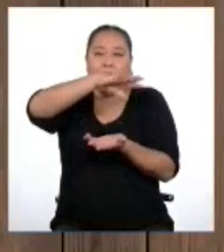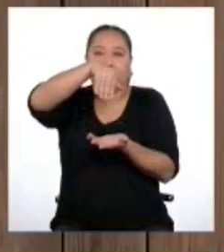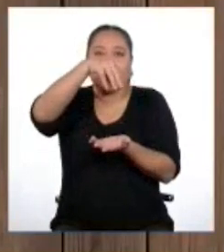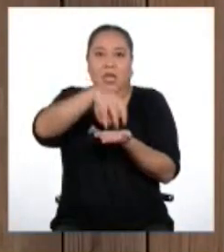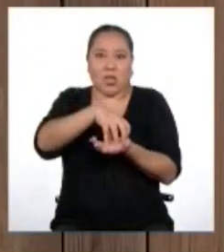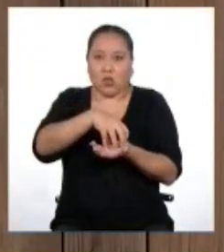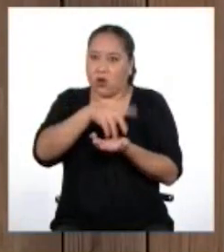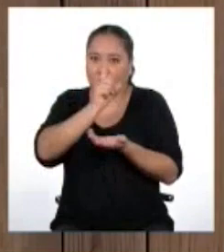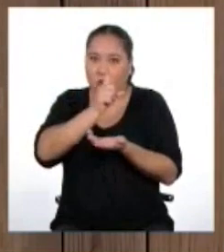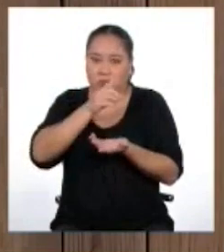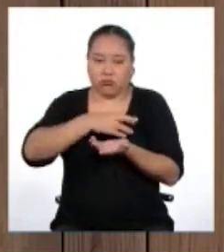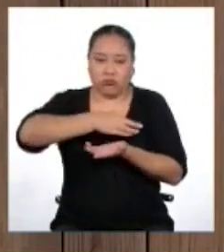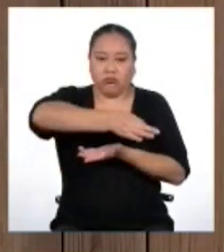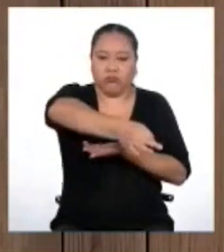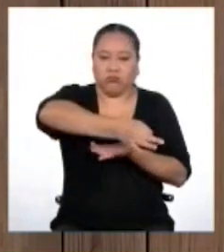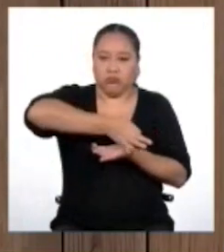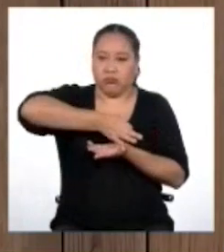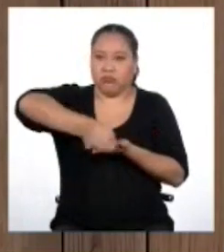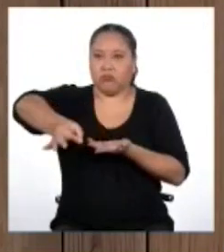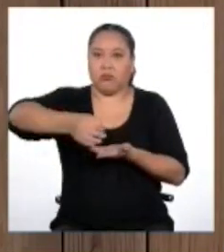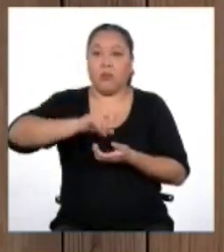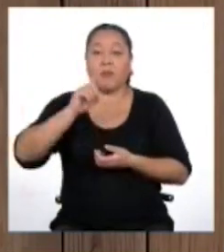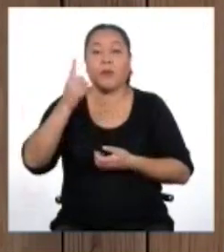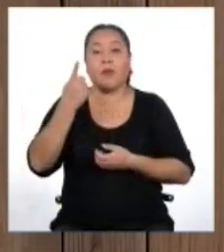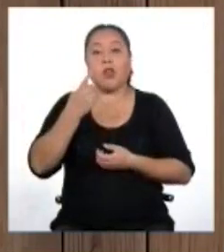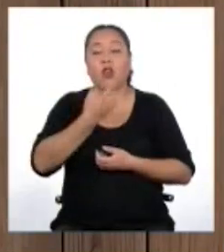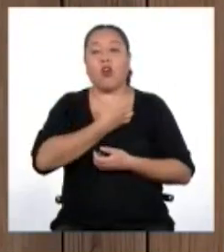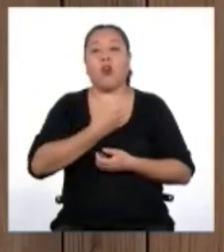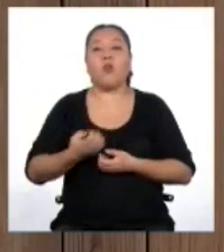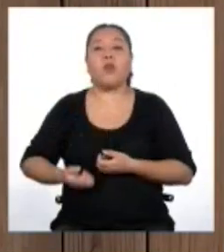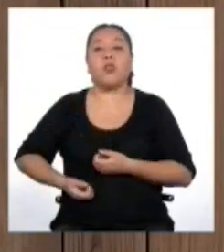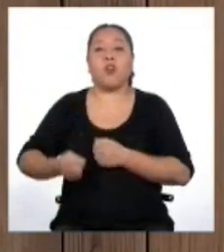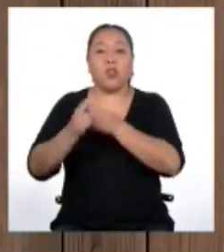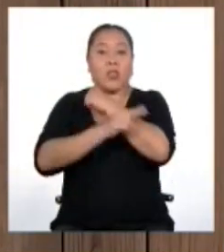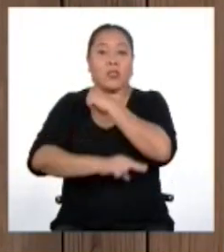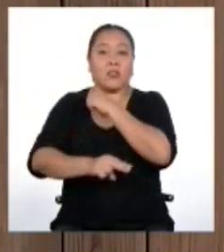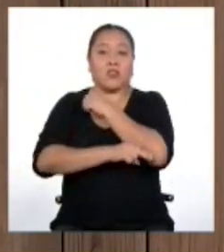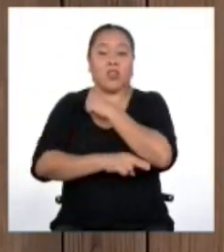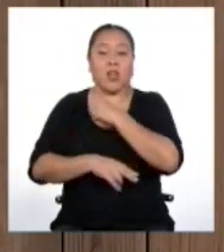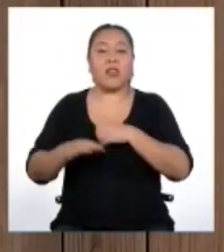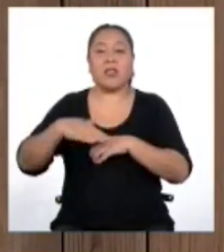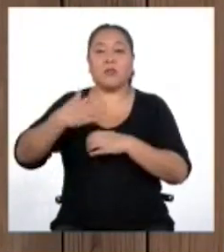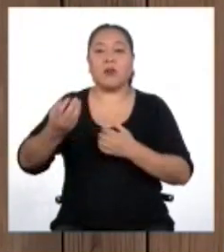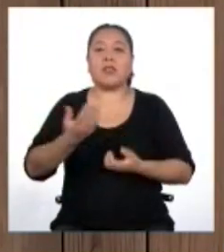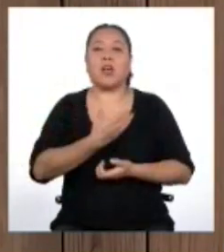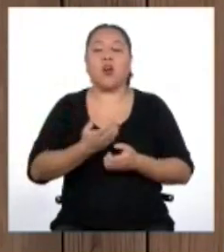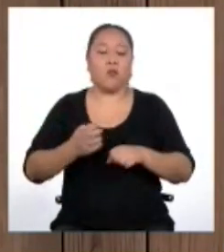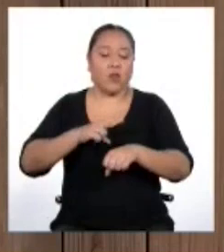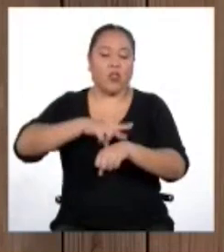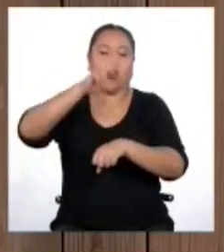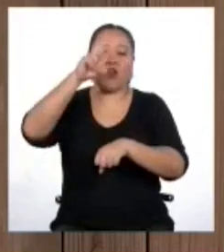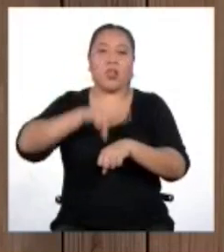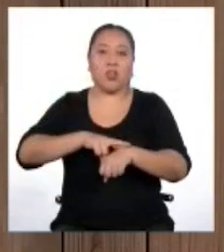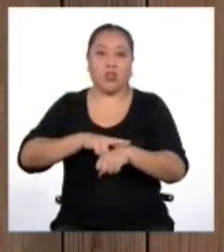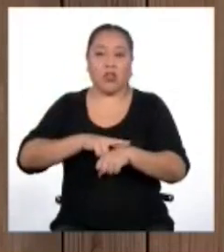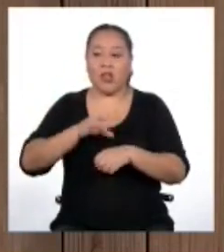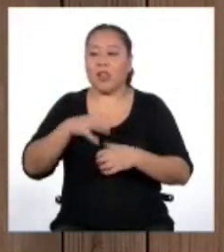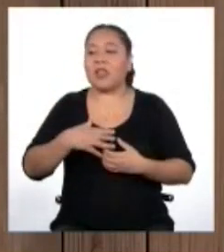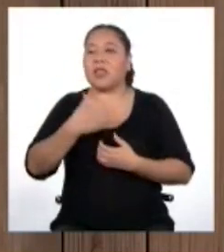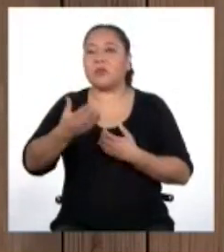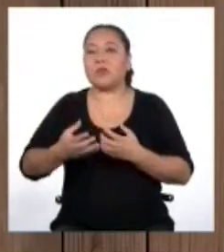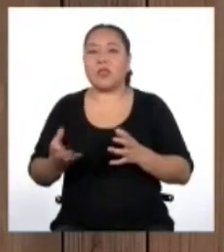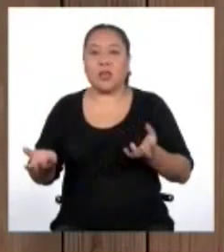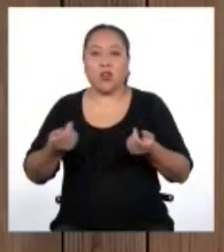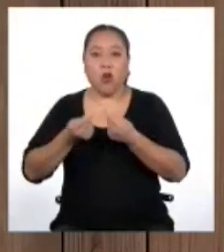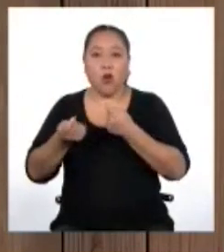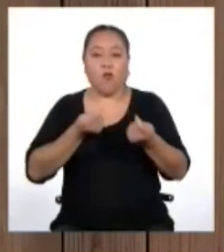En primer lugar está el gobierno nacional, luego el gobierno regional y después el gobierno local.